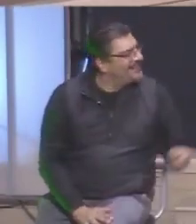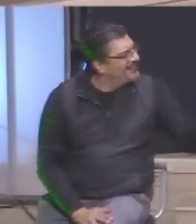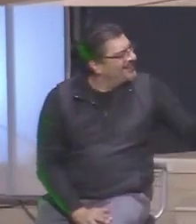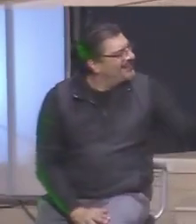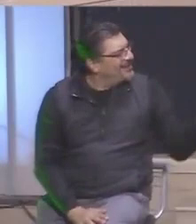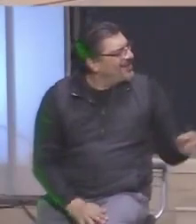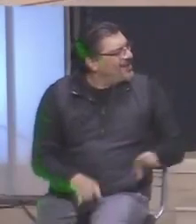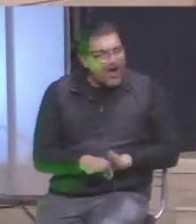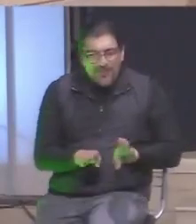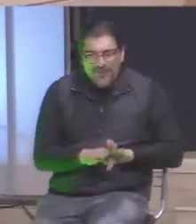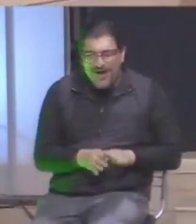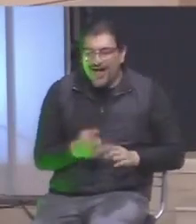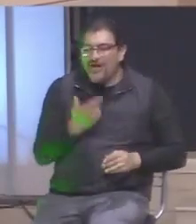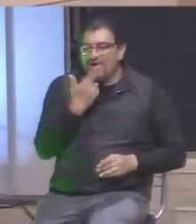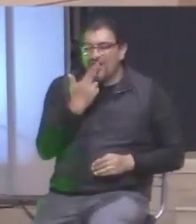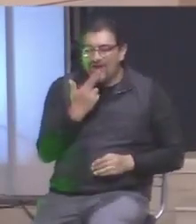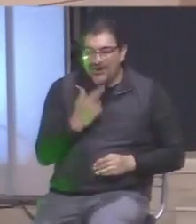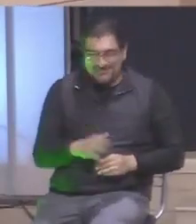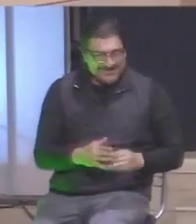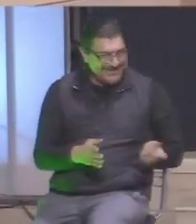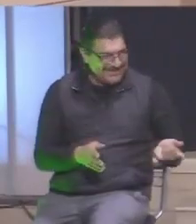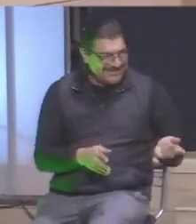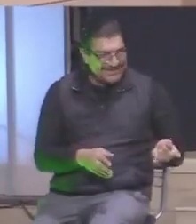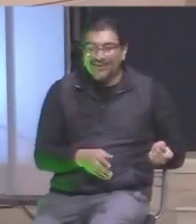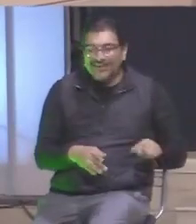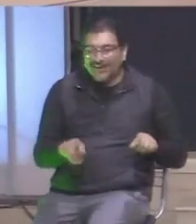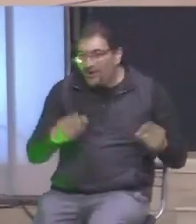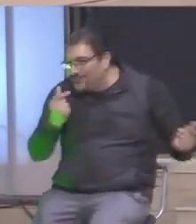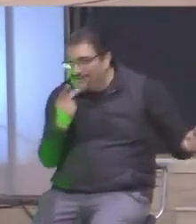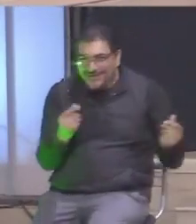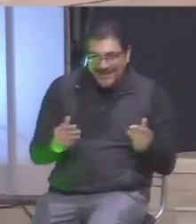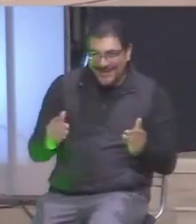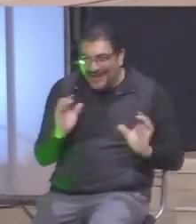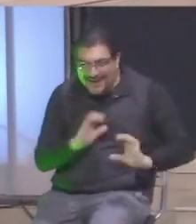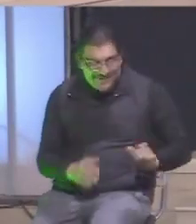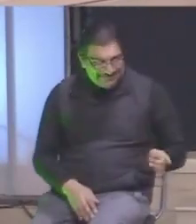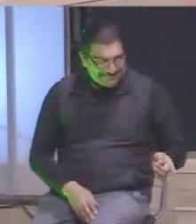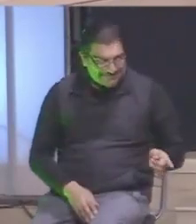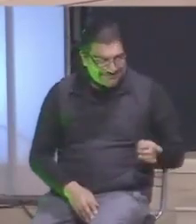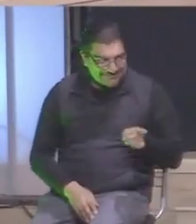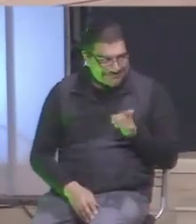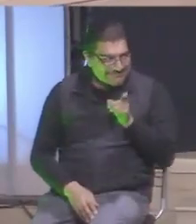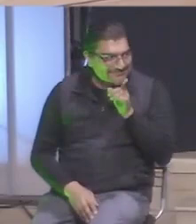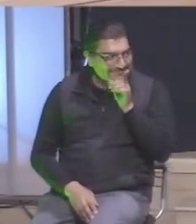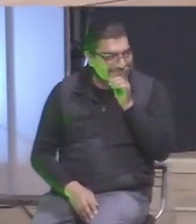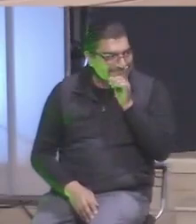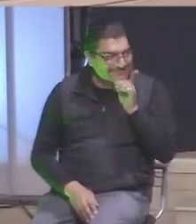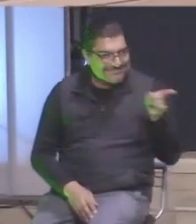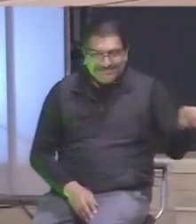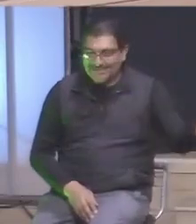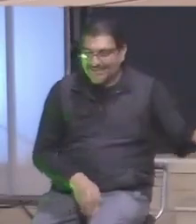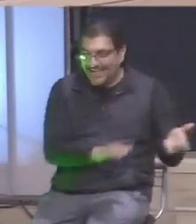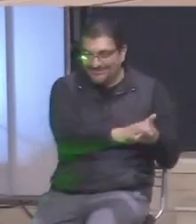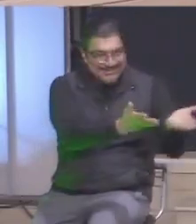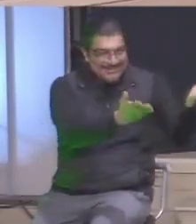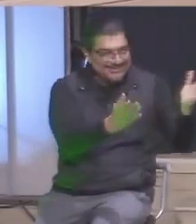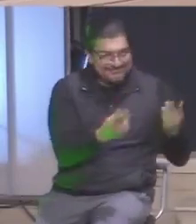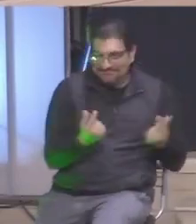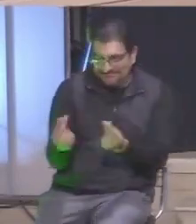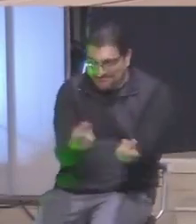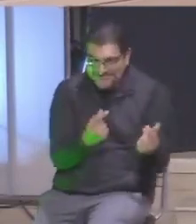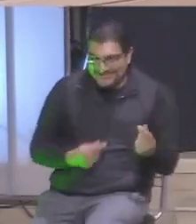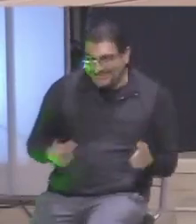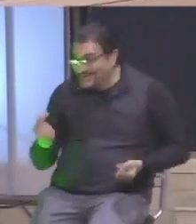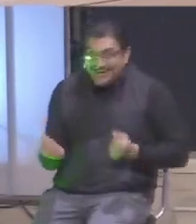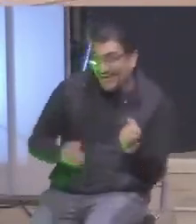Cumbia en cumbia dice mi esposa Ay Padre santo ayúdala Jesús ayúdala más